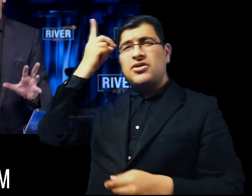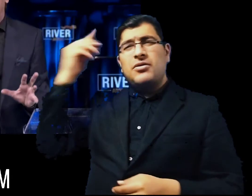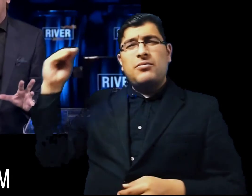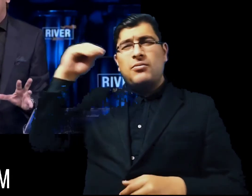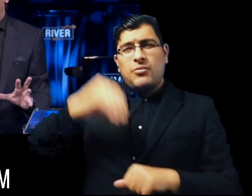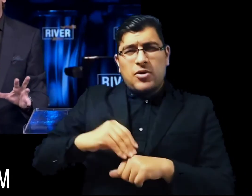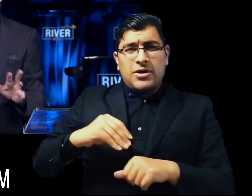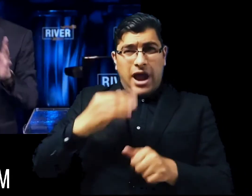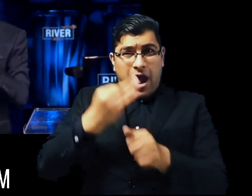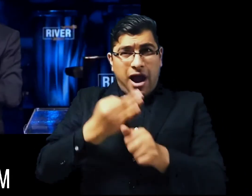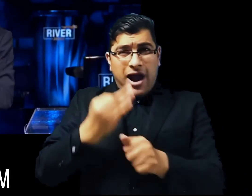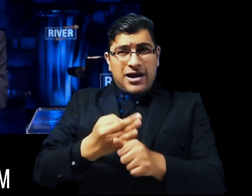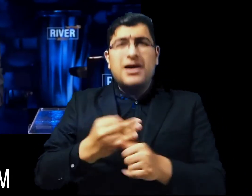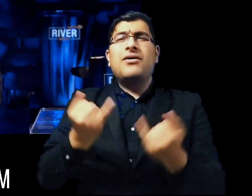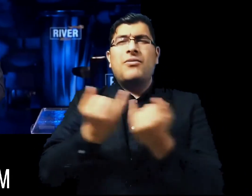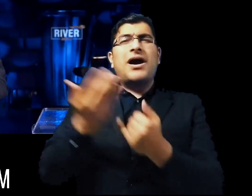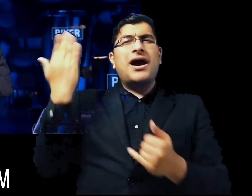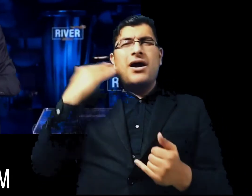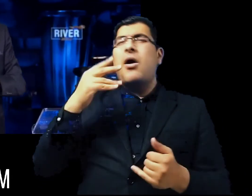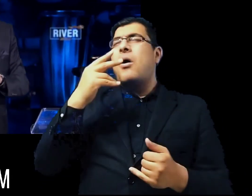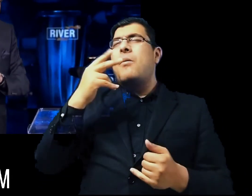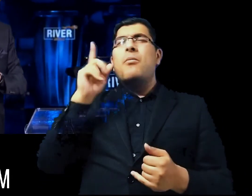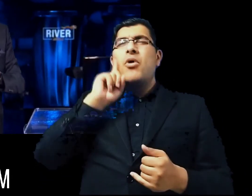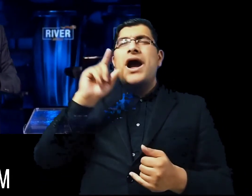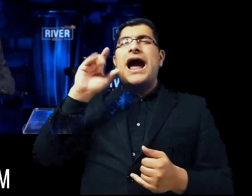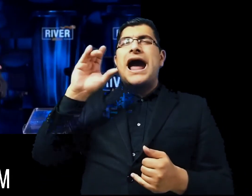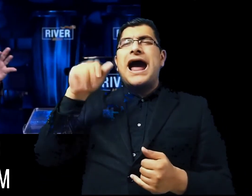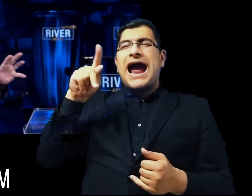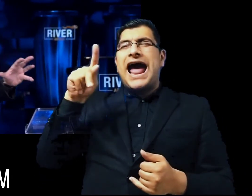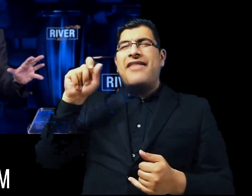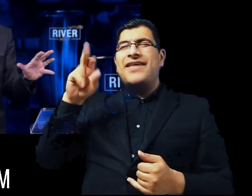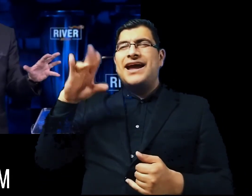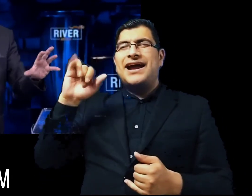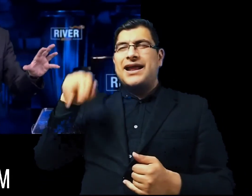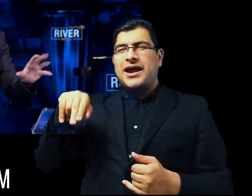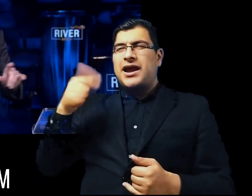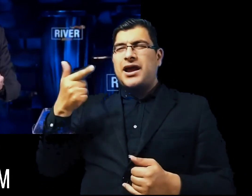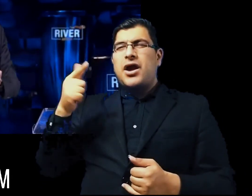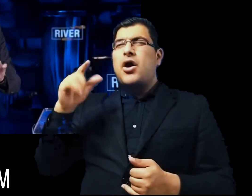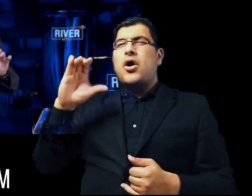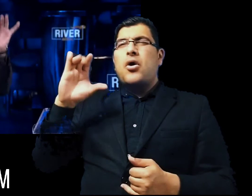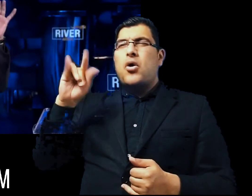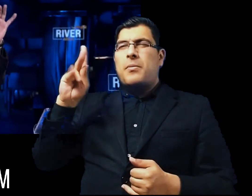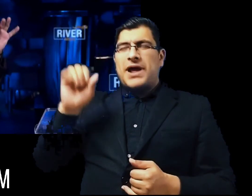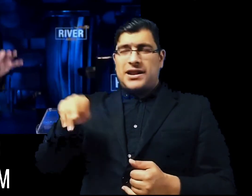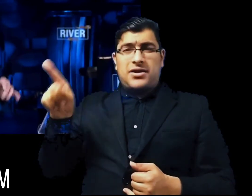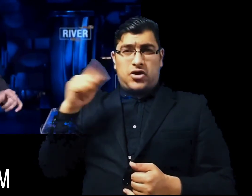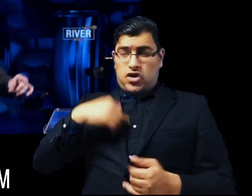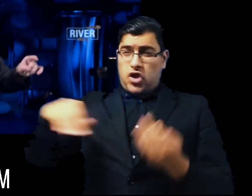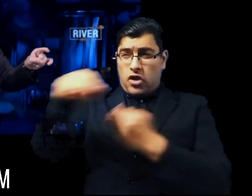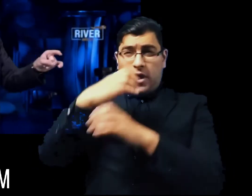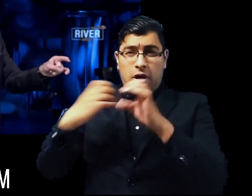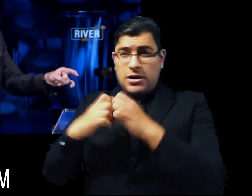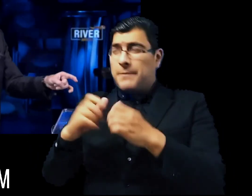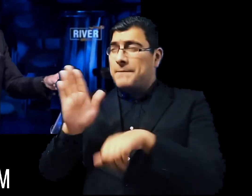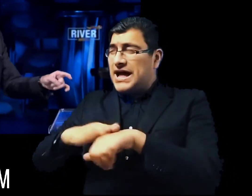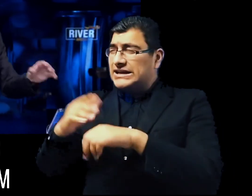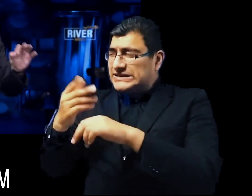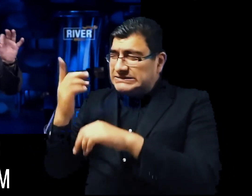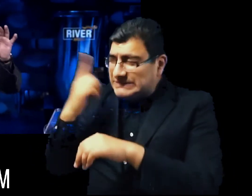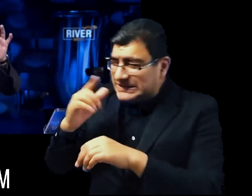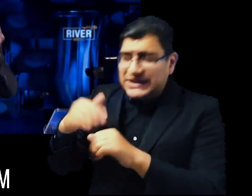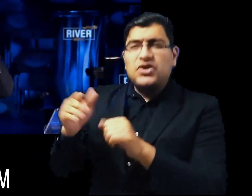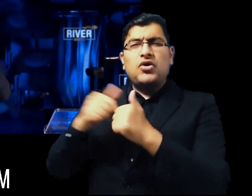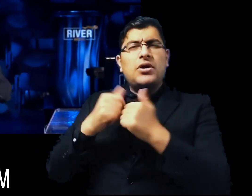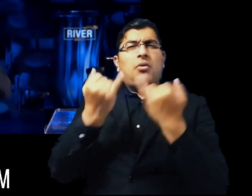utilizar, como decía Kathryn Kuhlman, yo debo ser de todas las herramientas la más oxidada. Y estoy convencido, usaré las palabras de